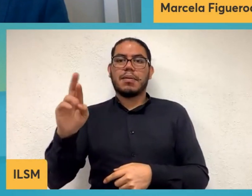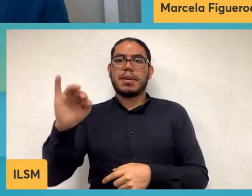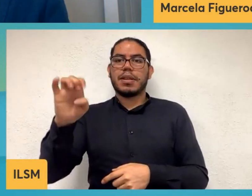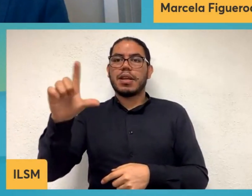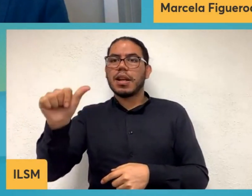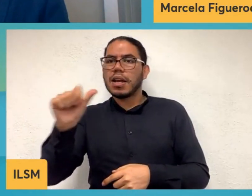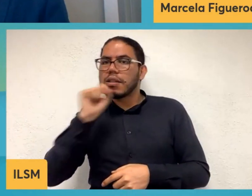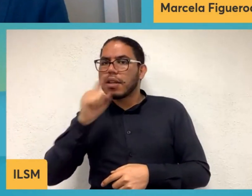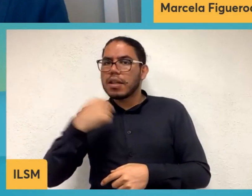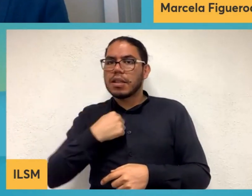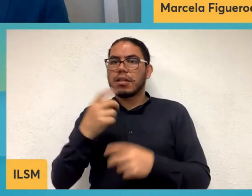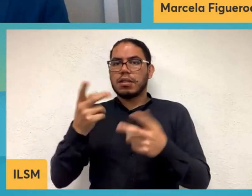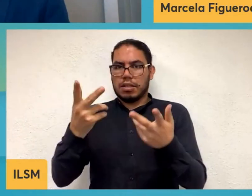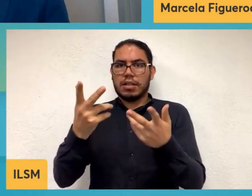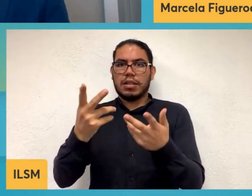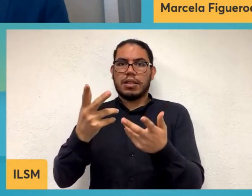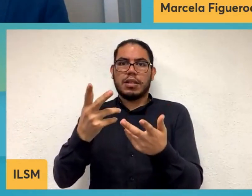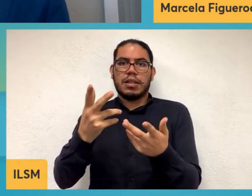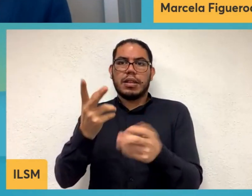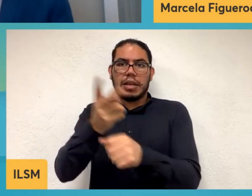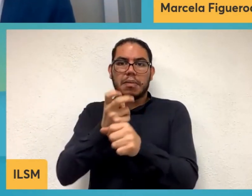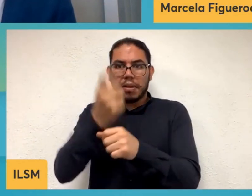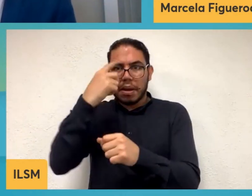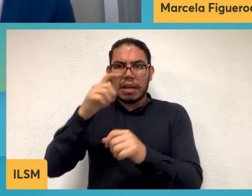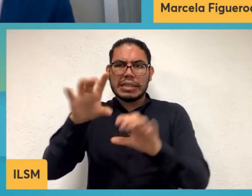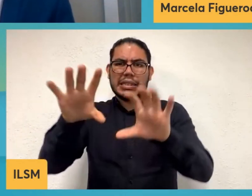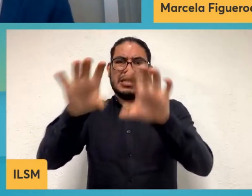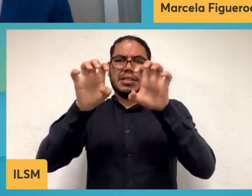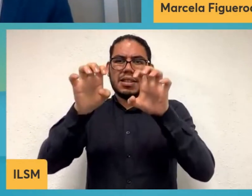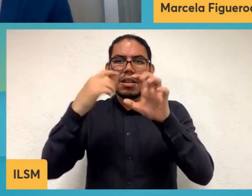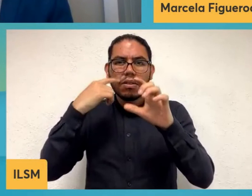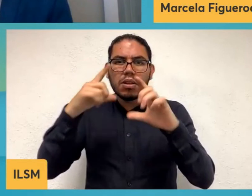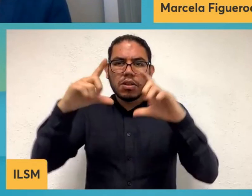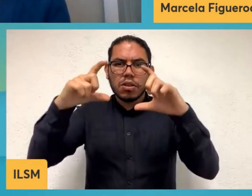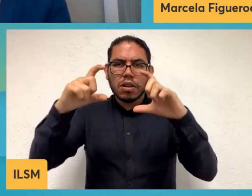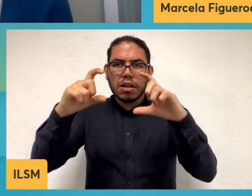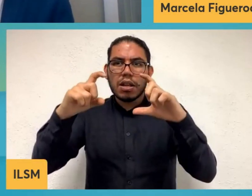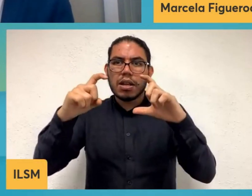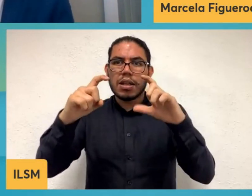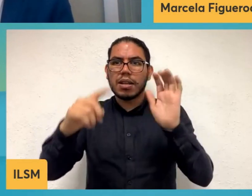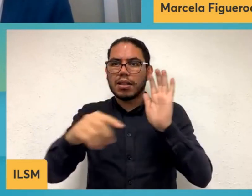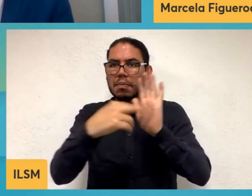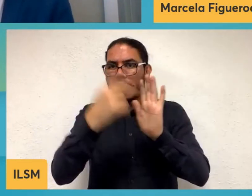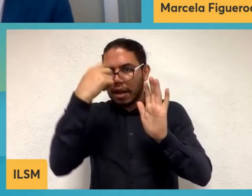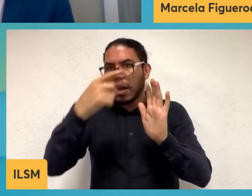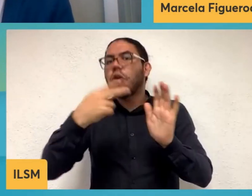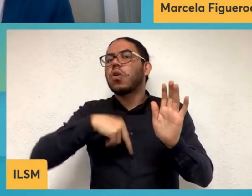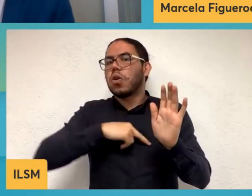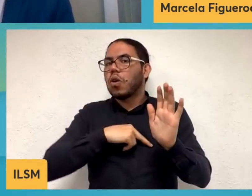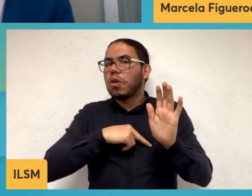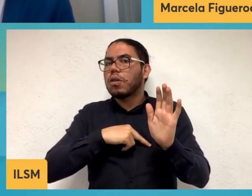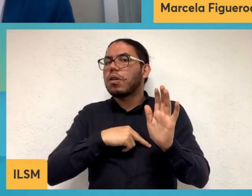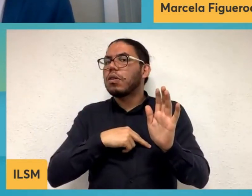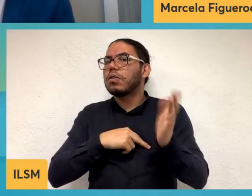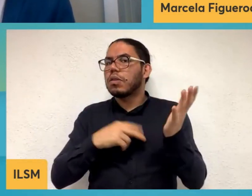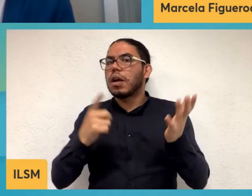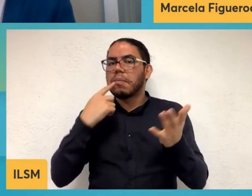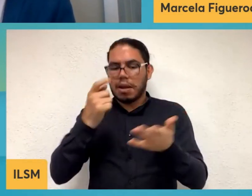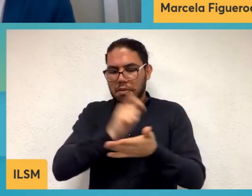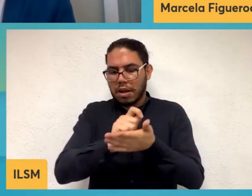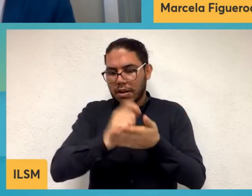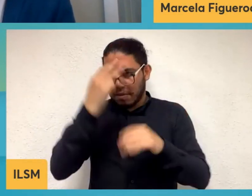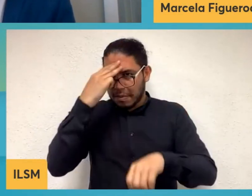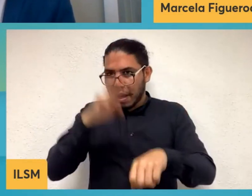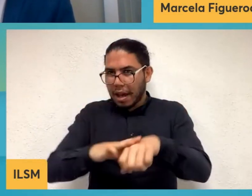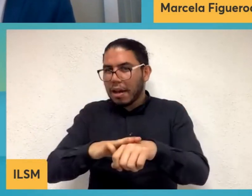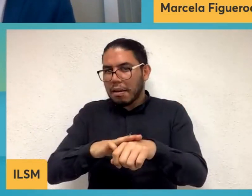un screenshot de este acordeón que nos enseñó al final, como para que tengamos este apunte, por así